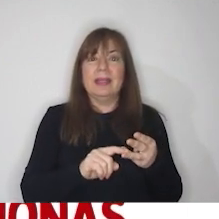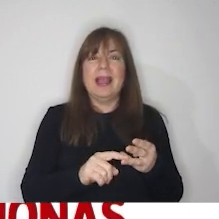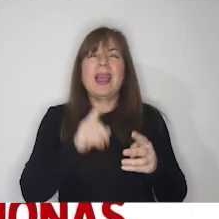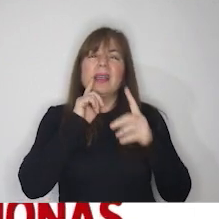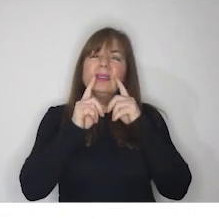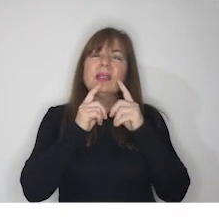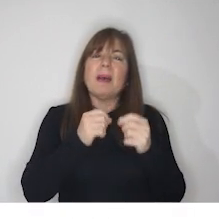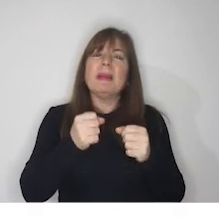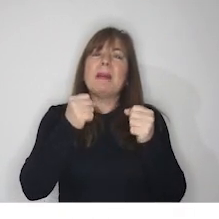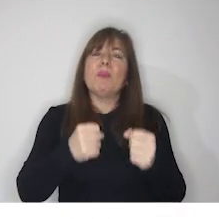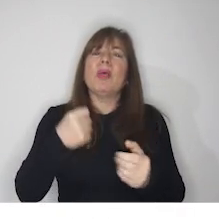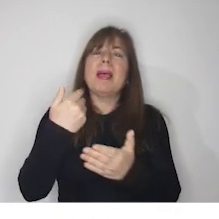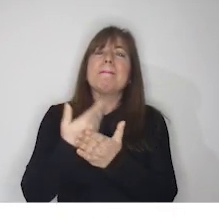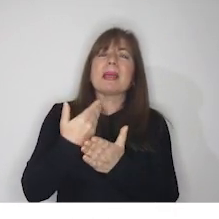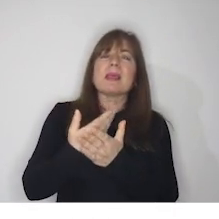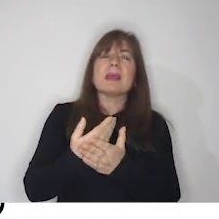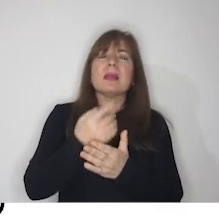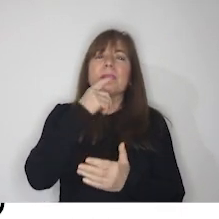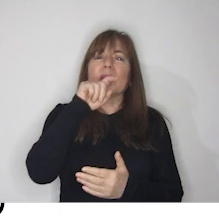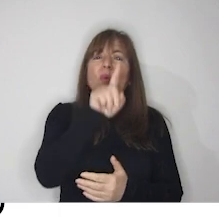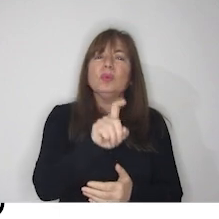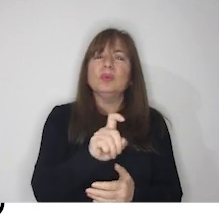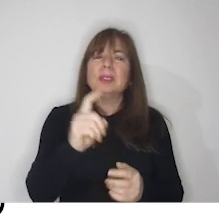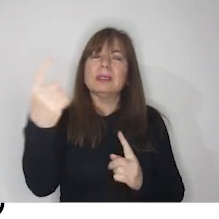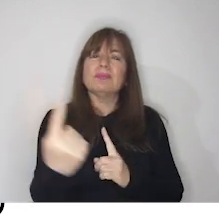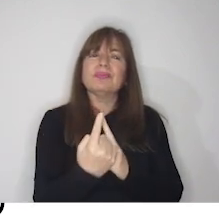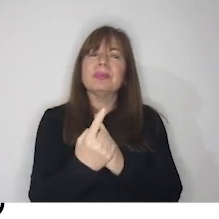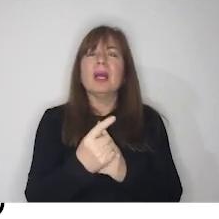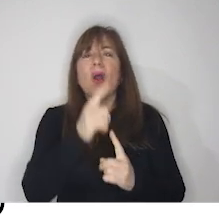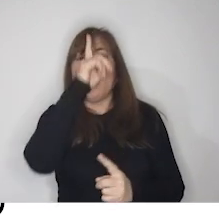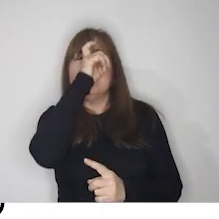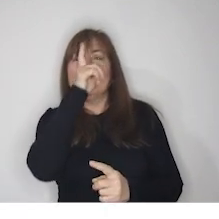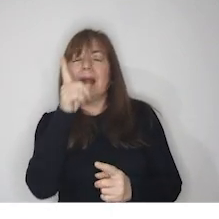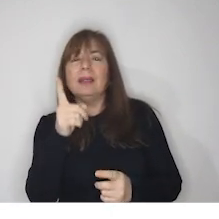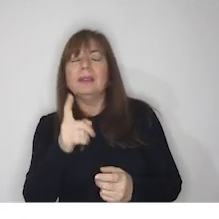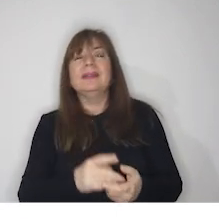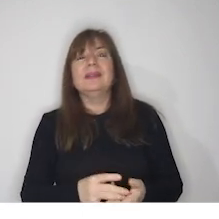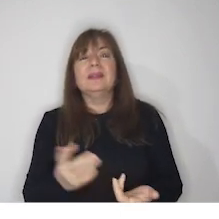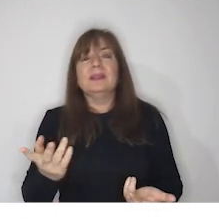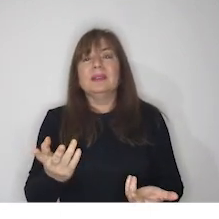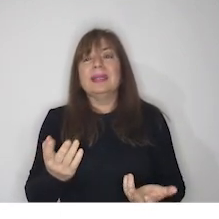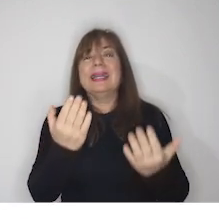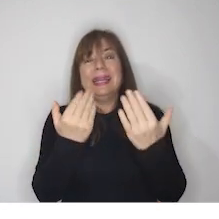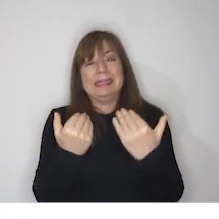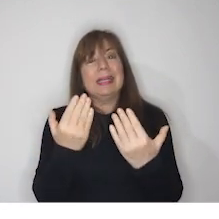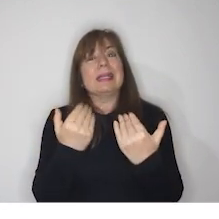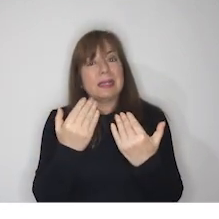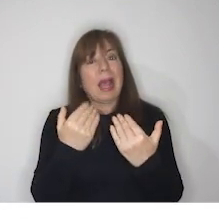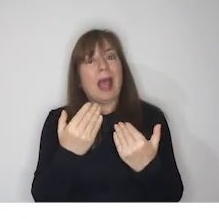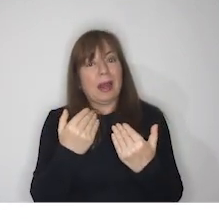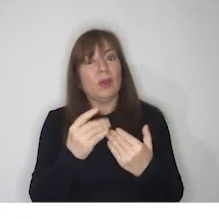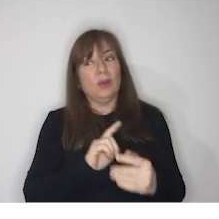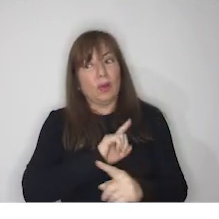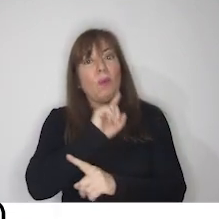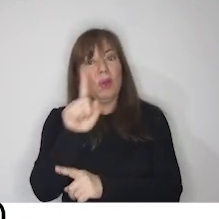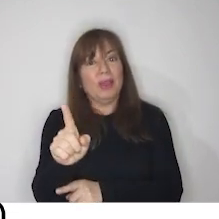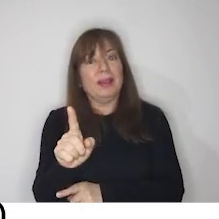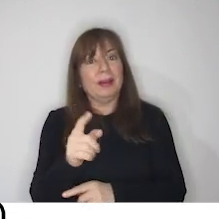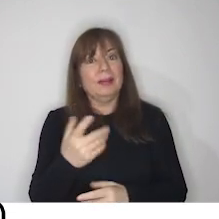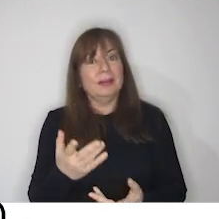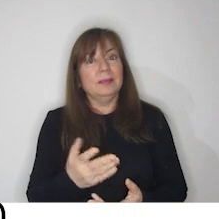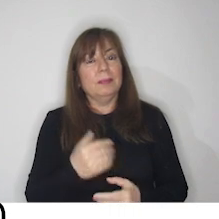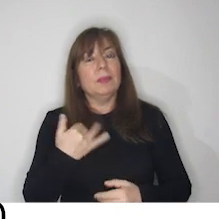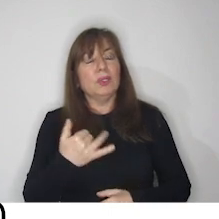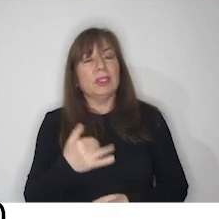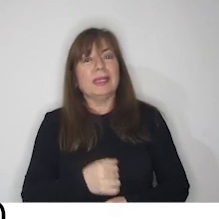interior. 3.3 ¿Qué exámenes me puede pedir en la consulta? Los exámenes durante la consulta con la matrona